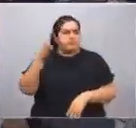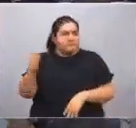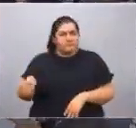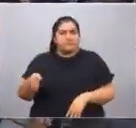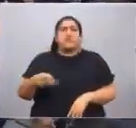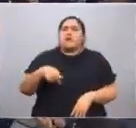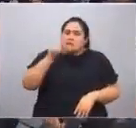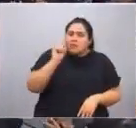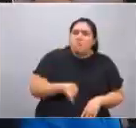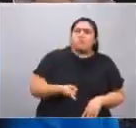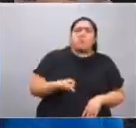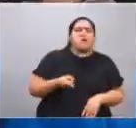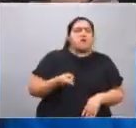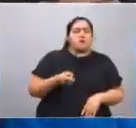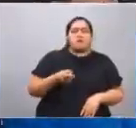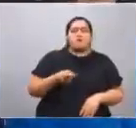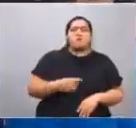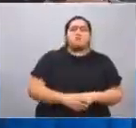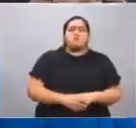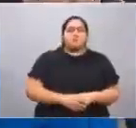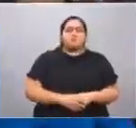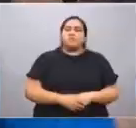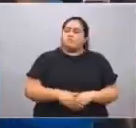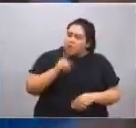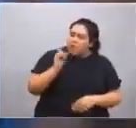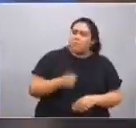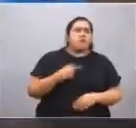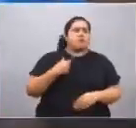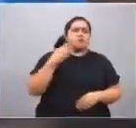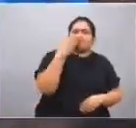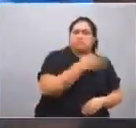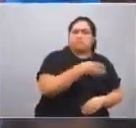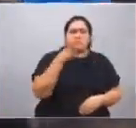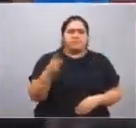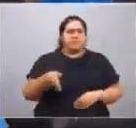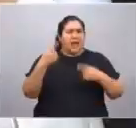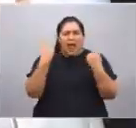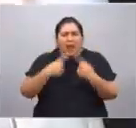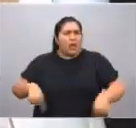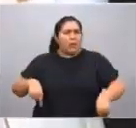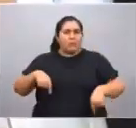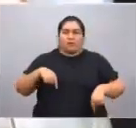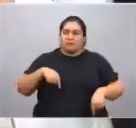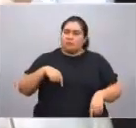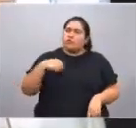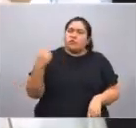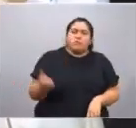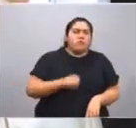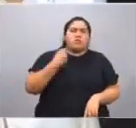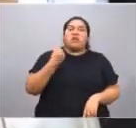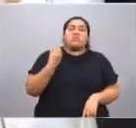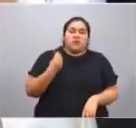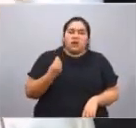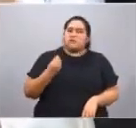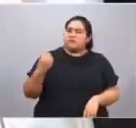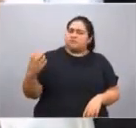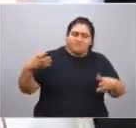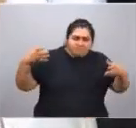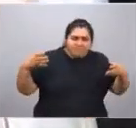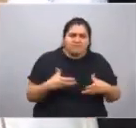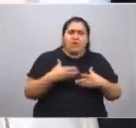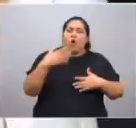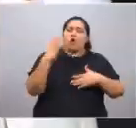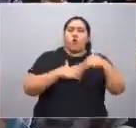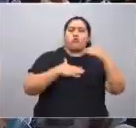sepan bien que tiene también un elemento que consiste en construir